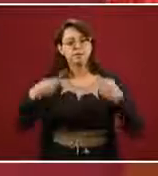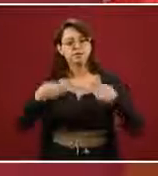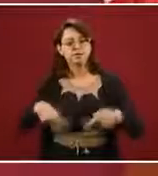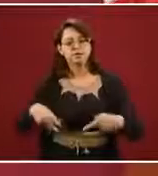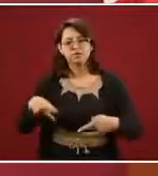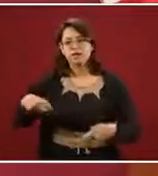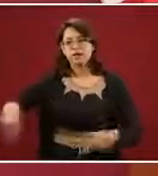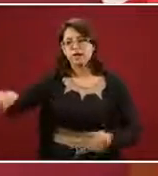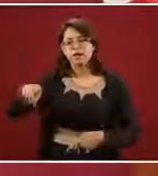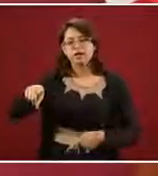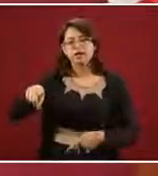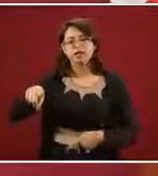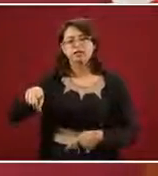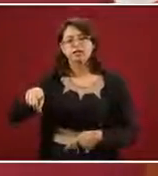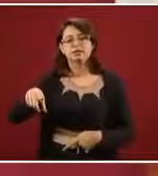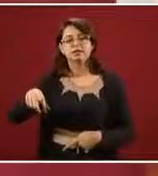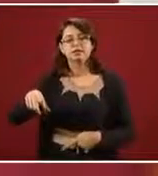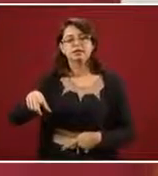más